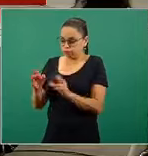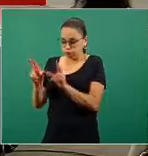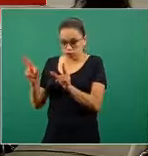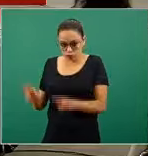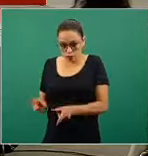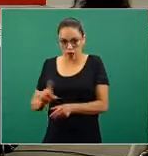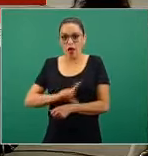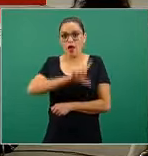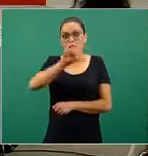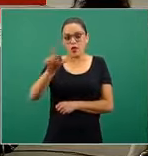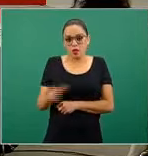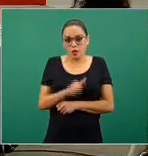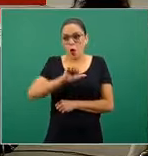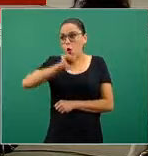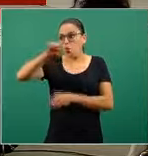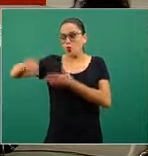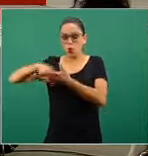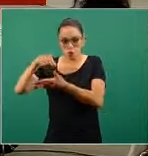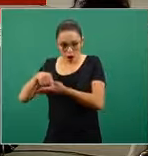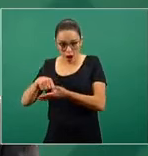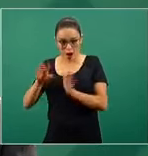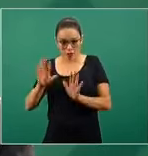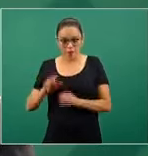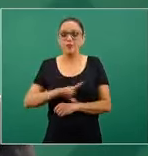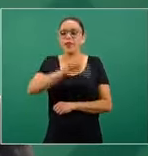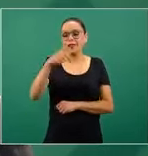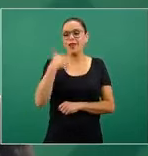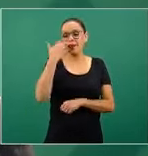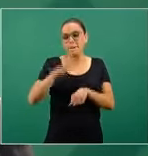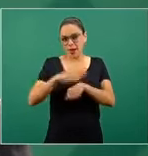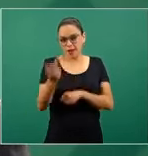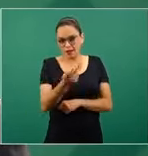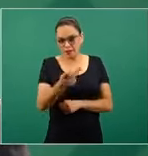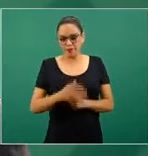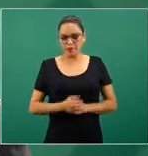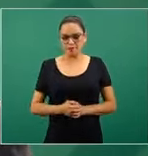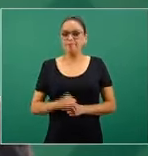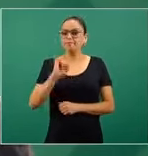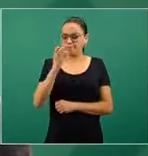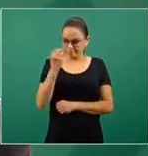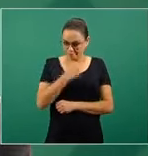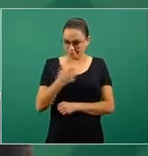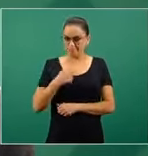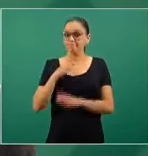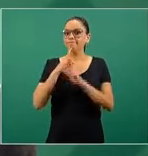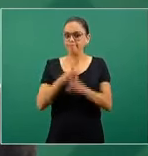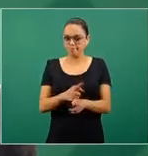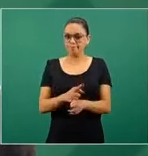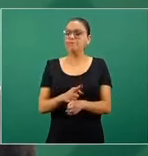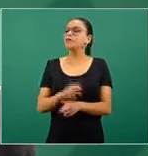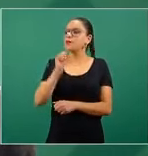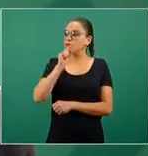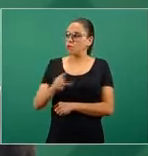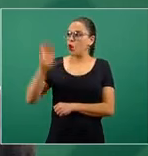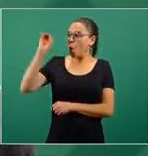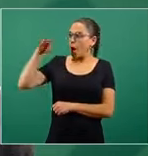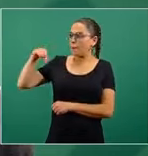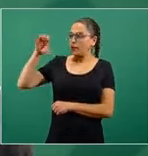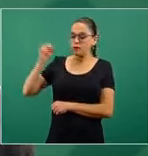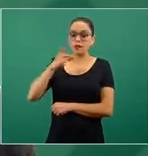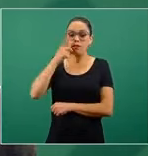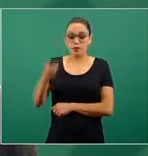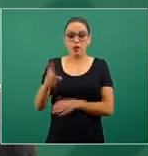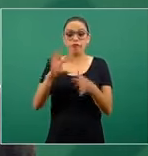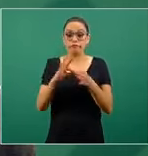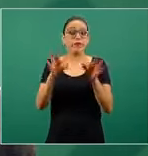Con mucho gusto. Sobre lo primero, efectivamente la Organización Mundial de la Salud hizo nuevamente un planteamiento que es